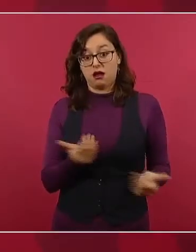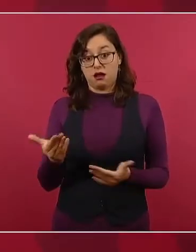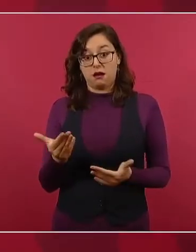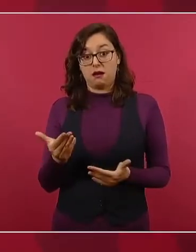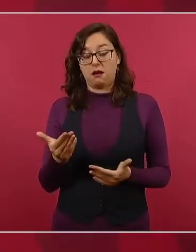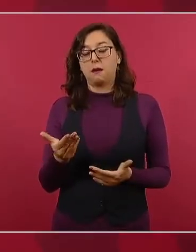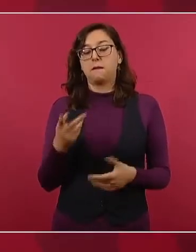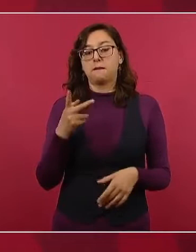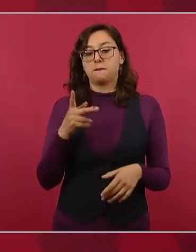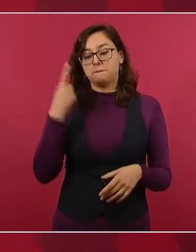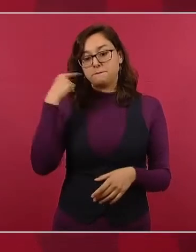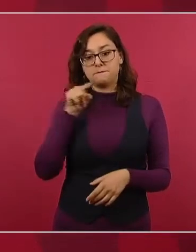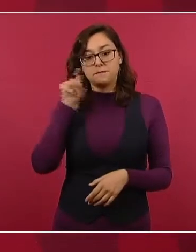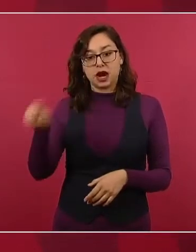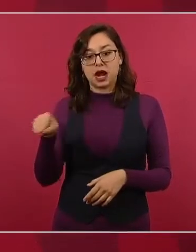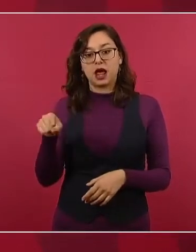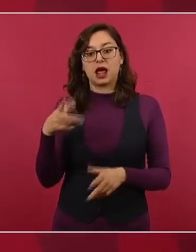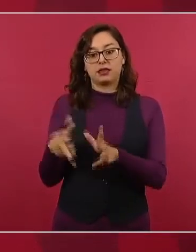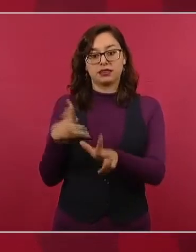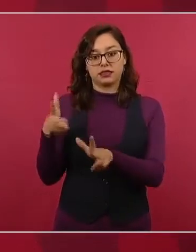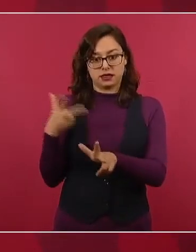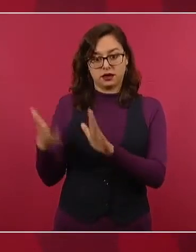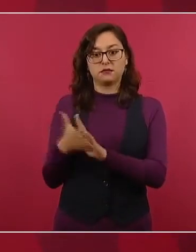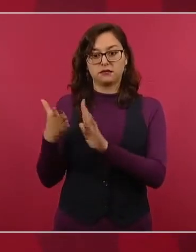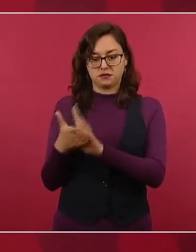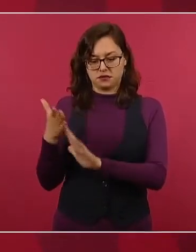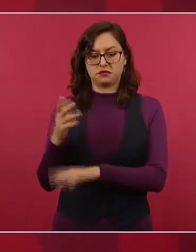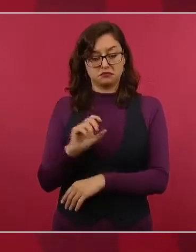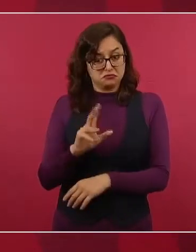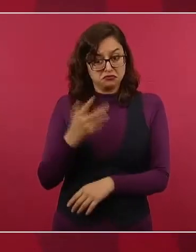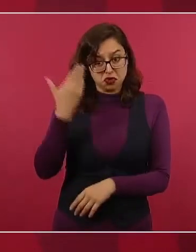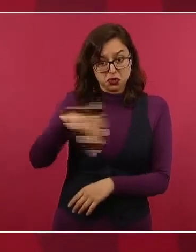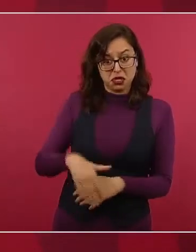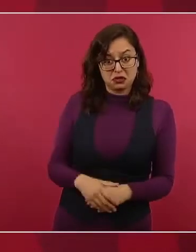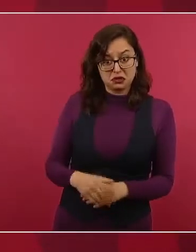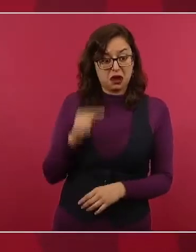se lleva de San Andrés a Veracruz. Sí, San Andrés.